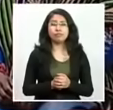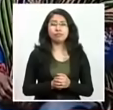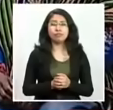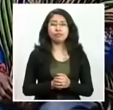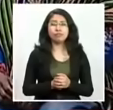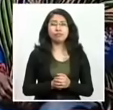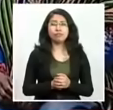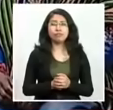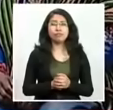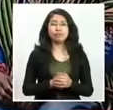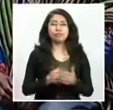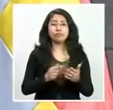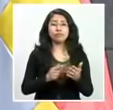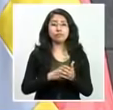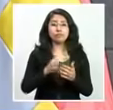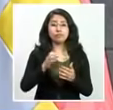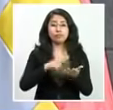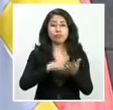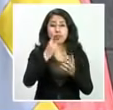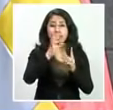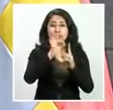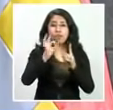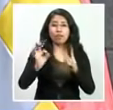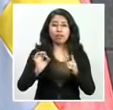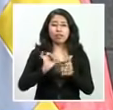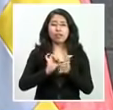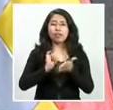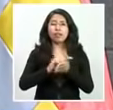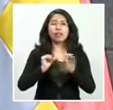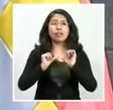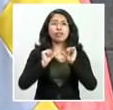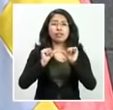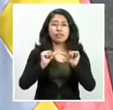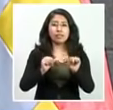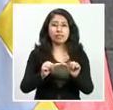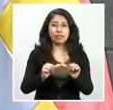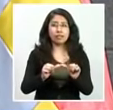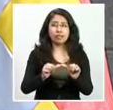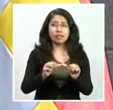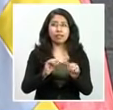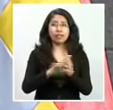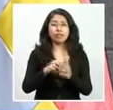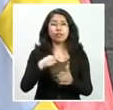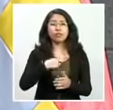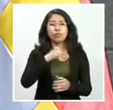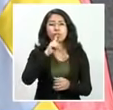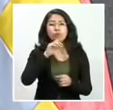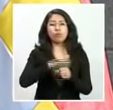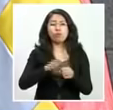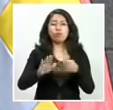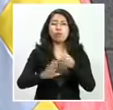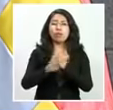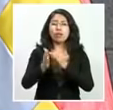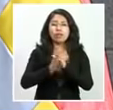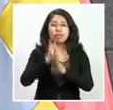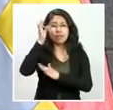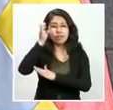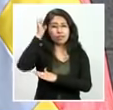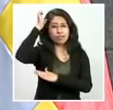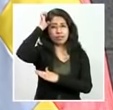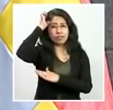Don Manuel ha diseñado una frase que no va a pasar de moda y debe ser siempre el lema de quienes estamos comprometidos con la defensa de los intereses del